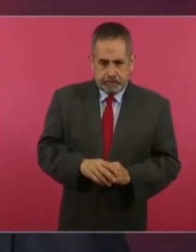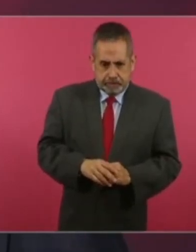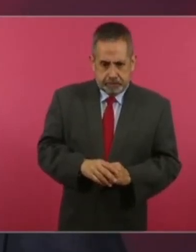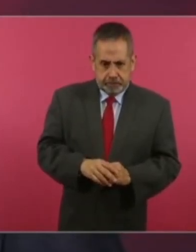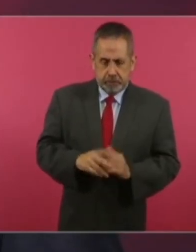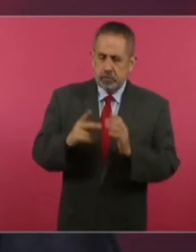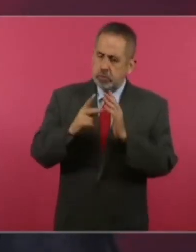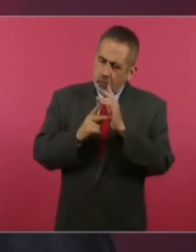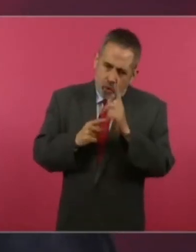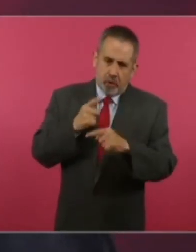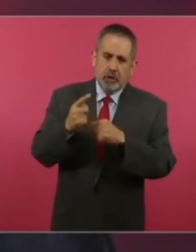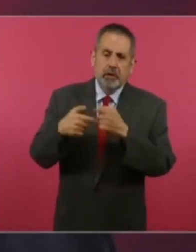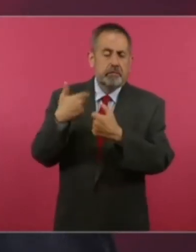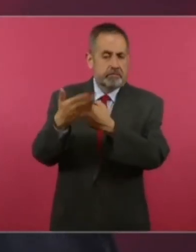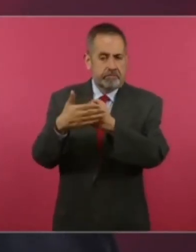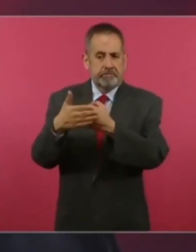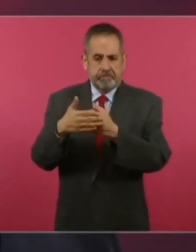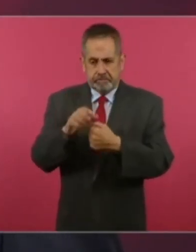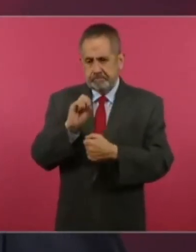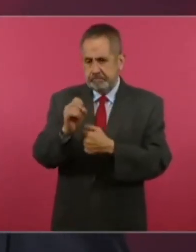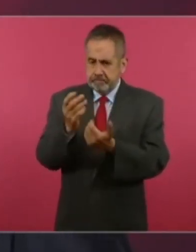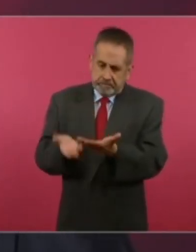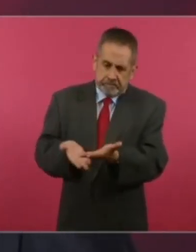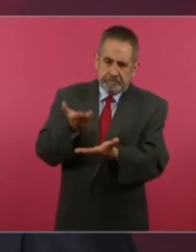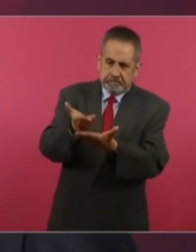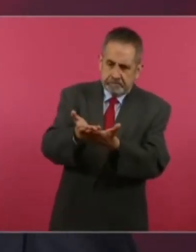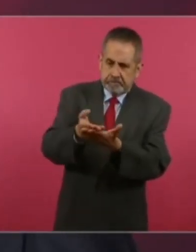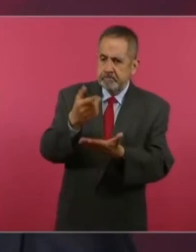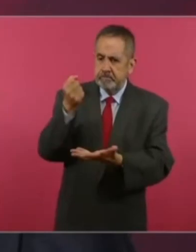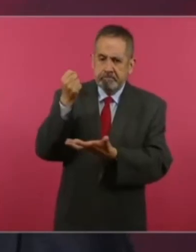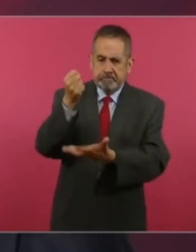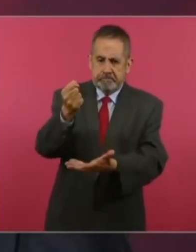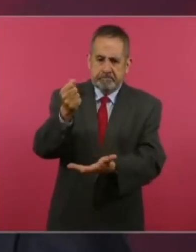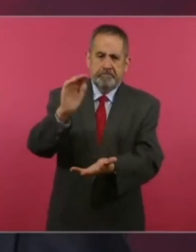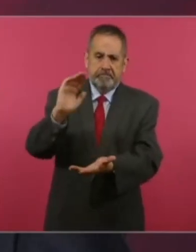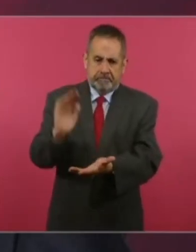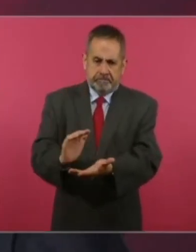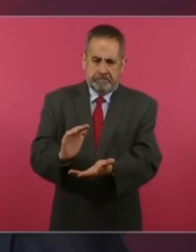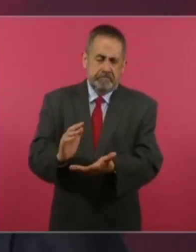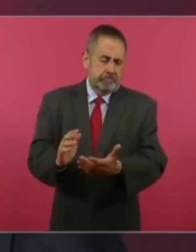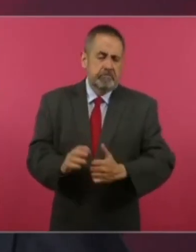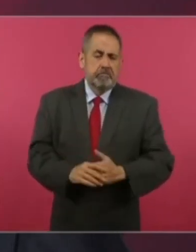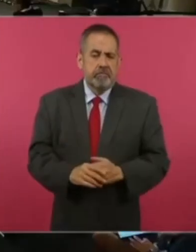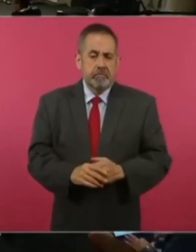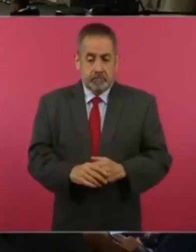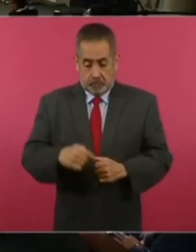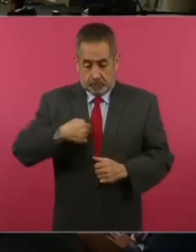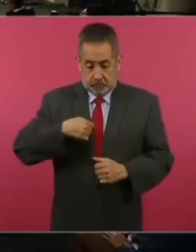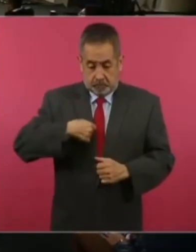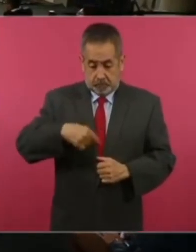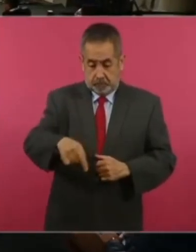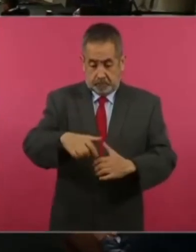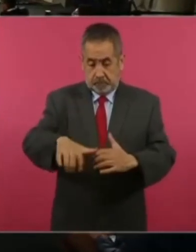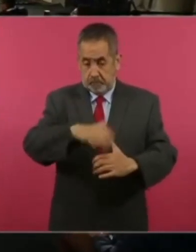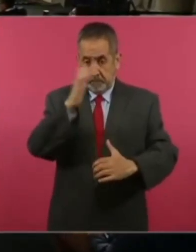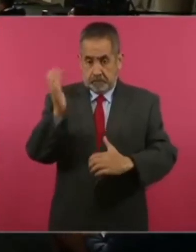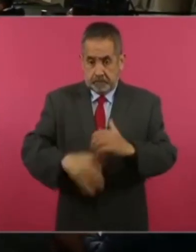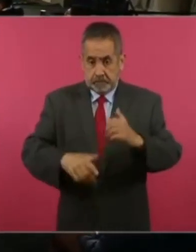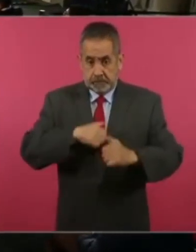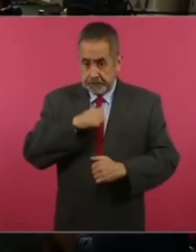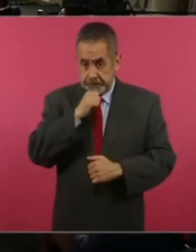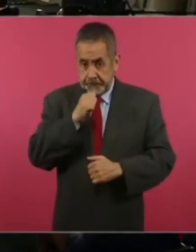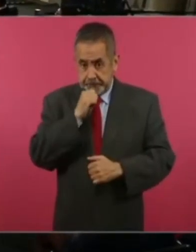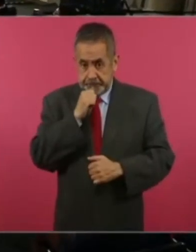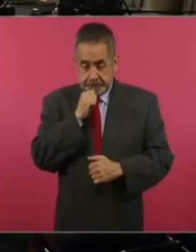a volver a plantear, porque antes de que yo termine voy a